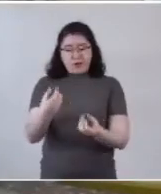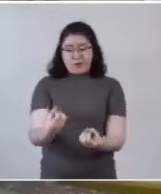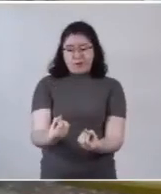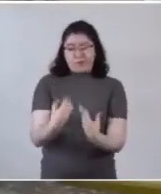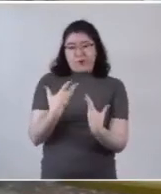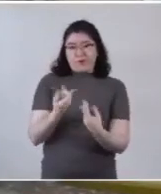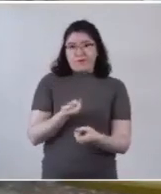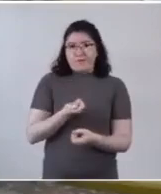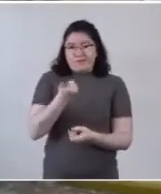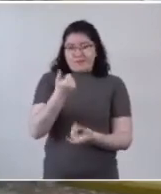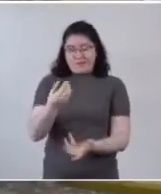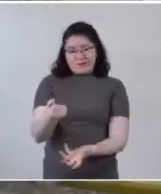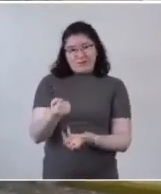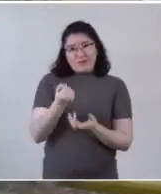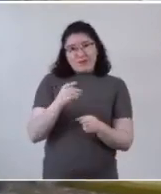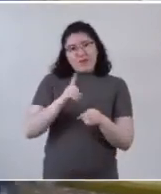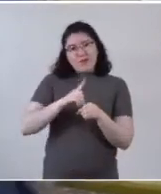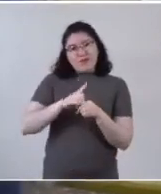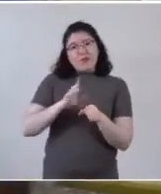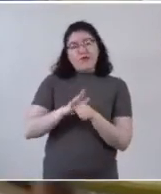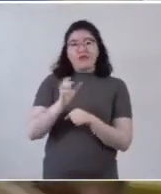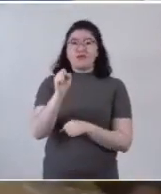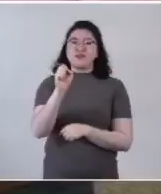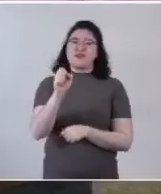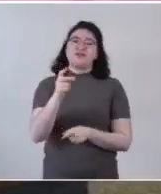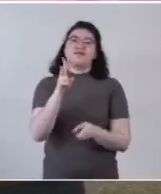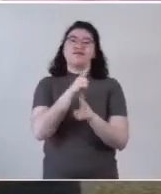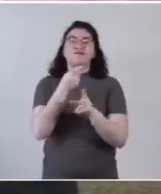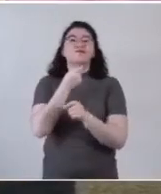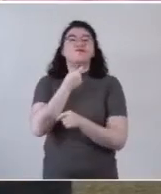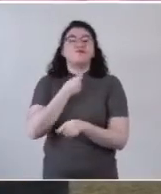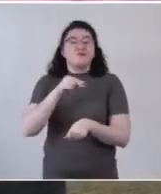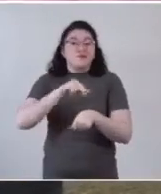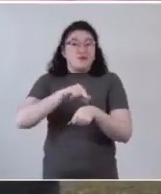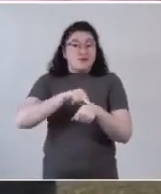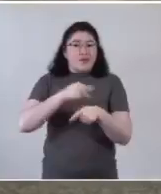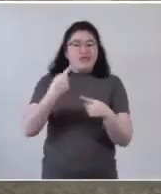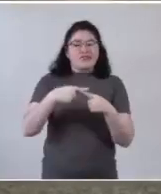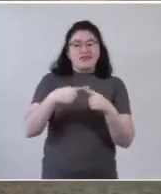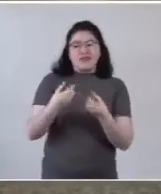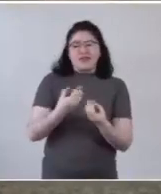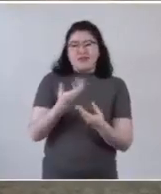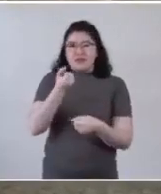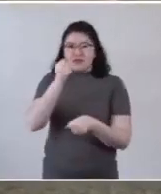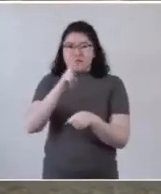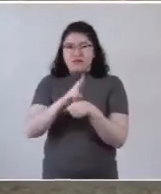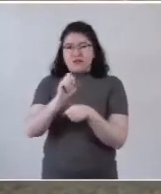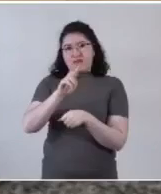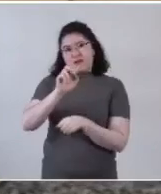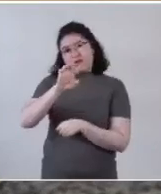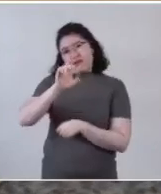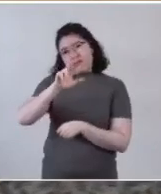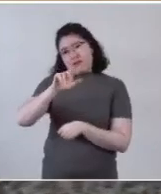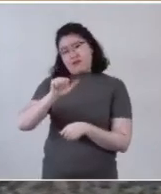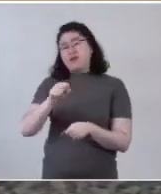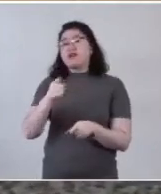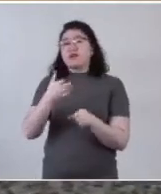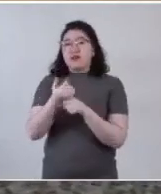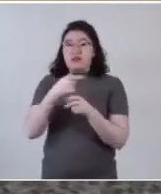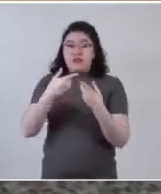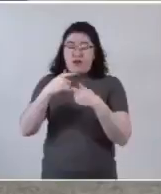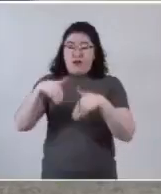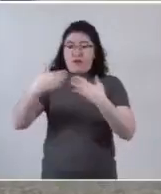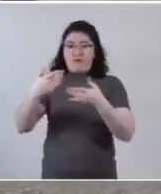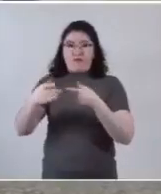primera entrega de 60 ventiladores médicos por parte de la Secretaría de Relaciones Exteriores. Las unidades fueron aprobadas por agencias